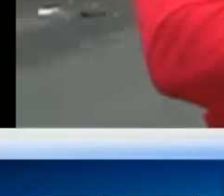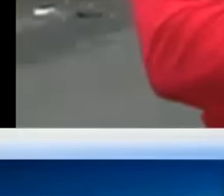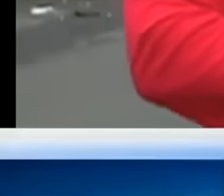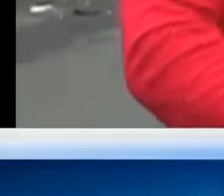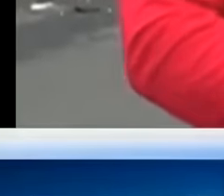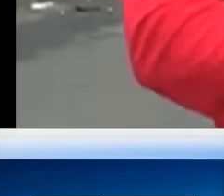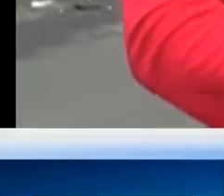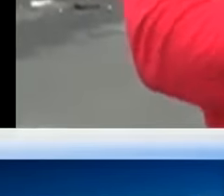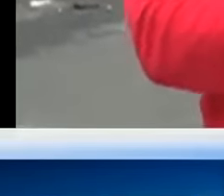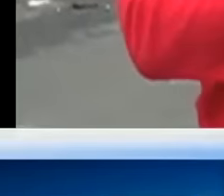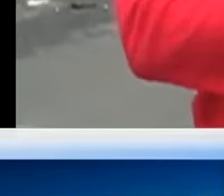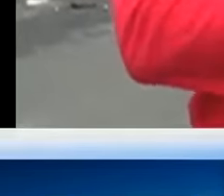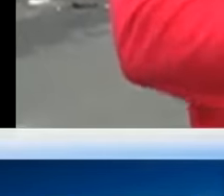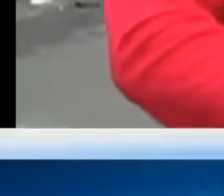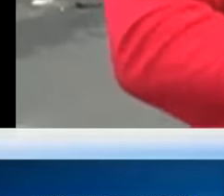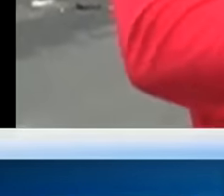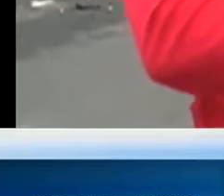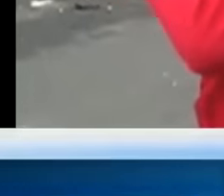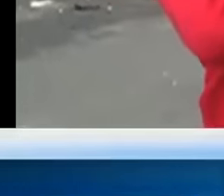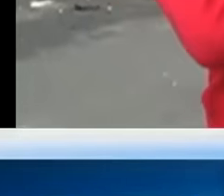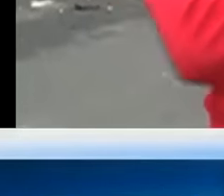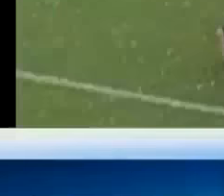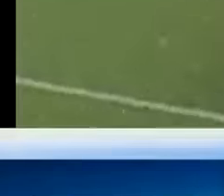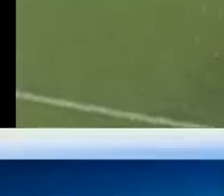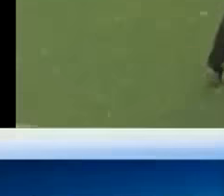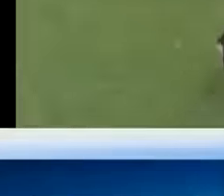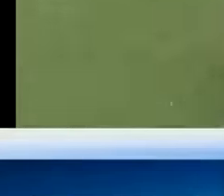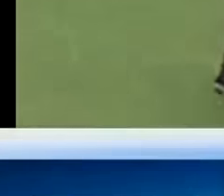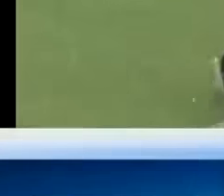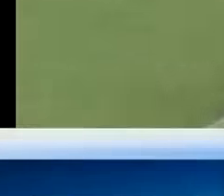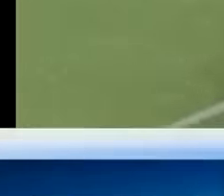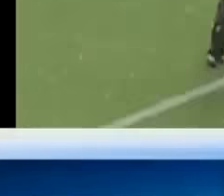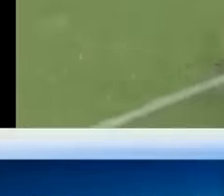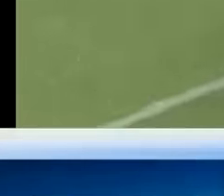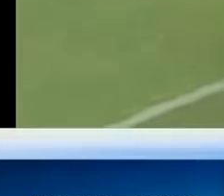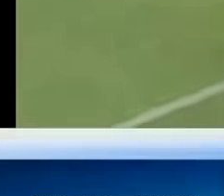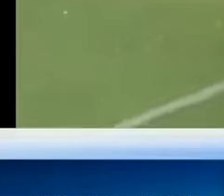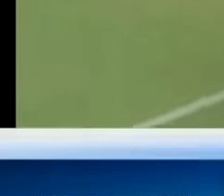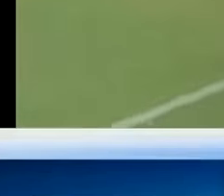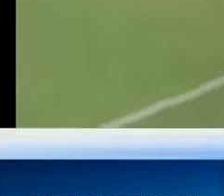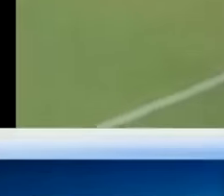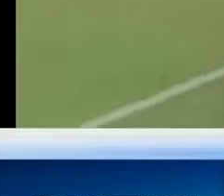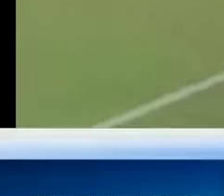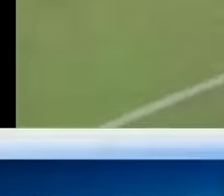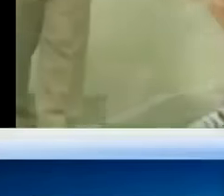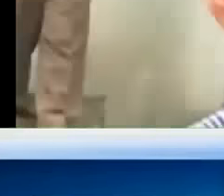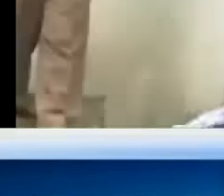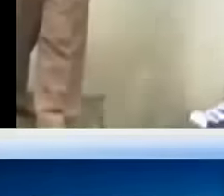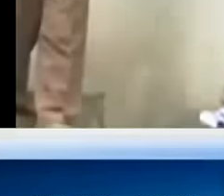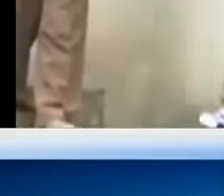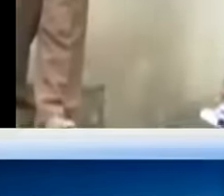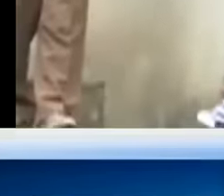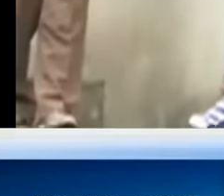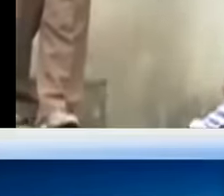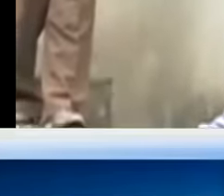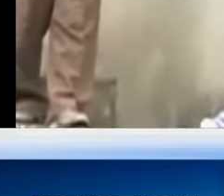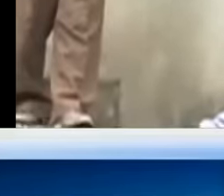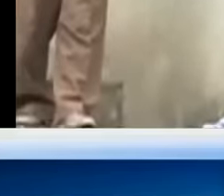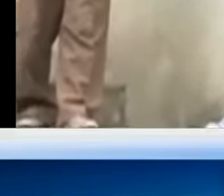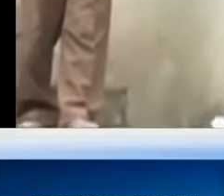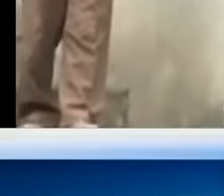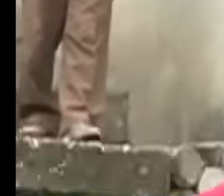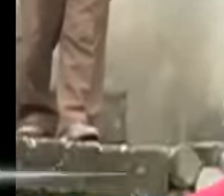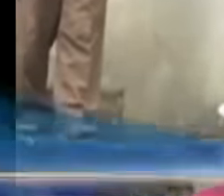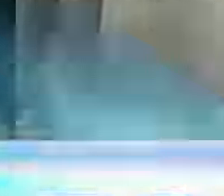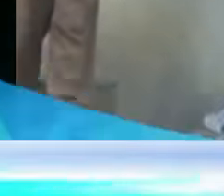dirigentes de la Sur oscura por su parte rechazan que los metan a todos en el mismo saco porque no se dedican a cantar al